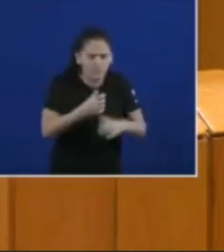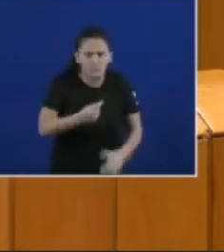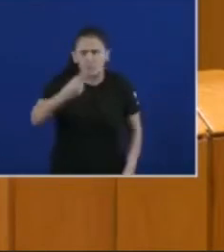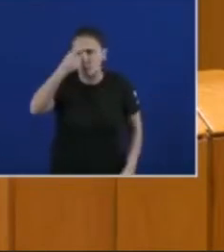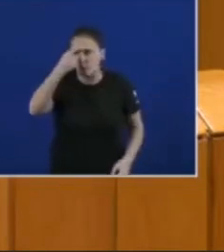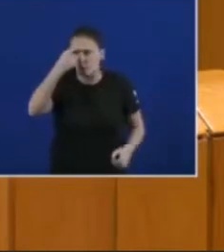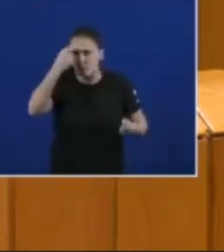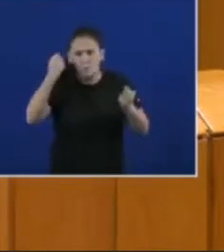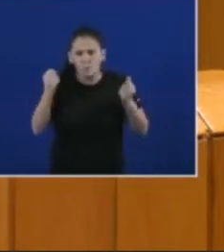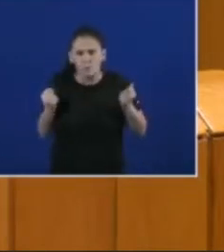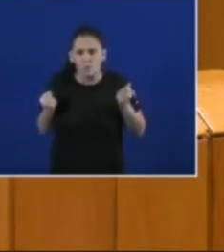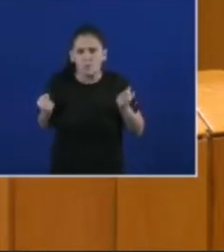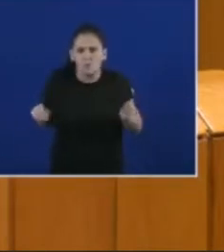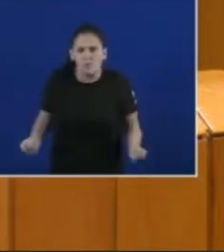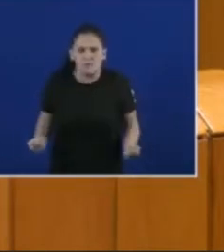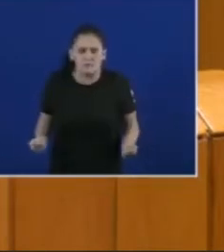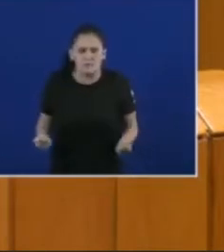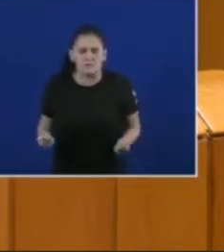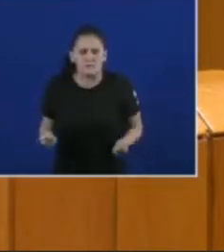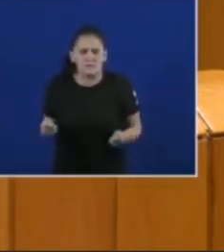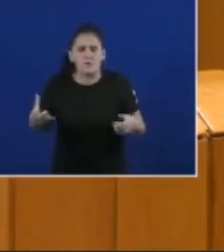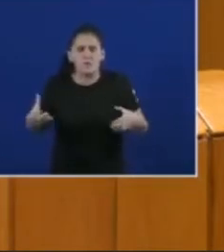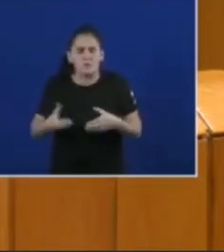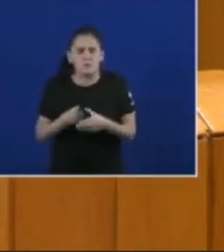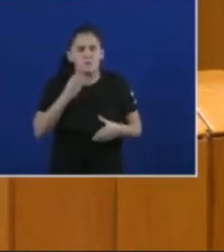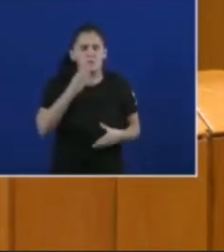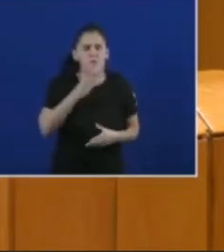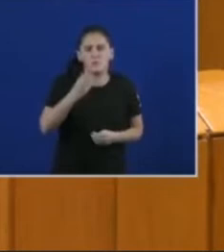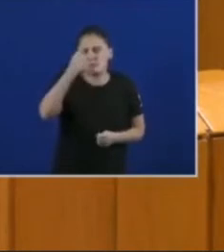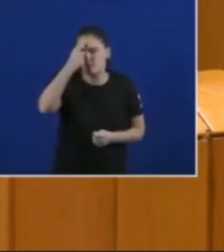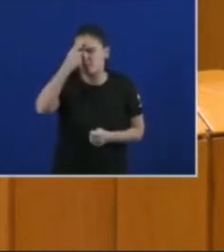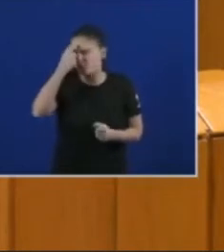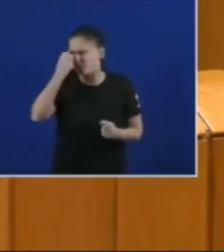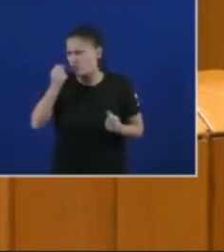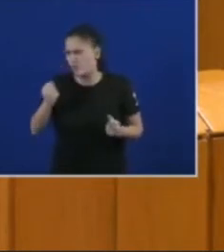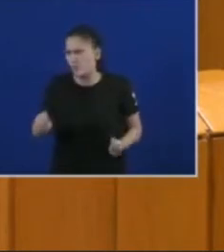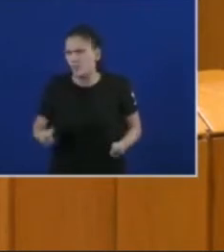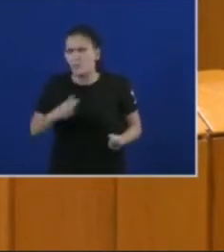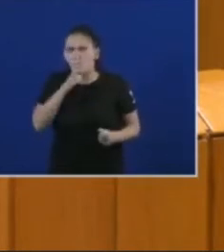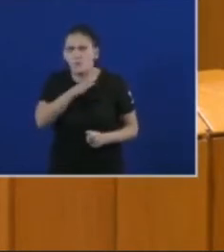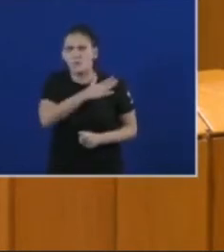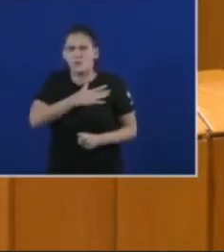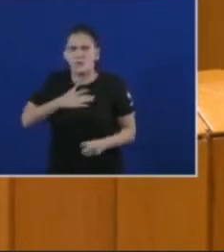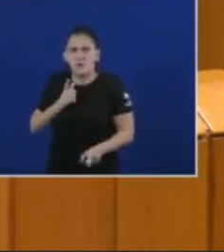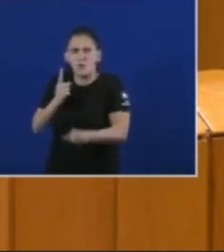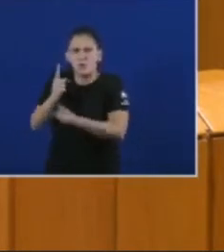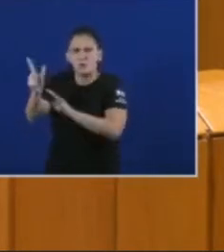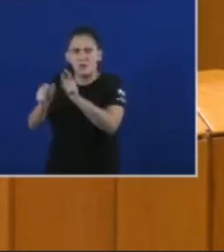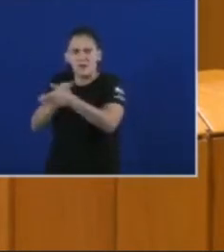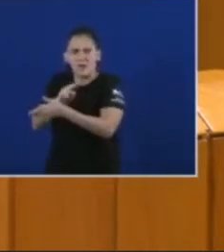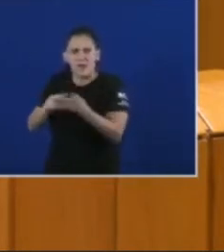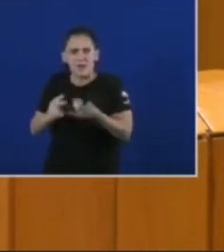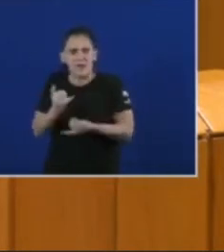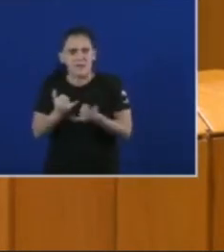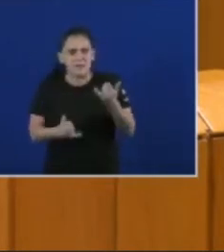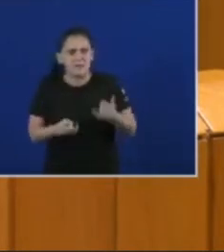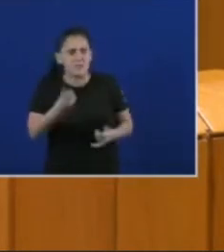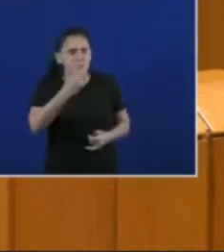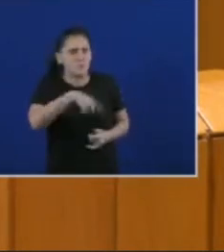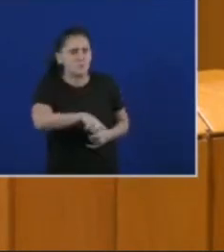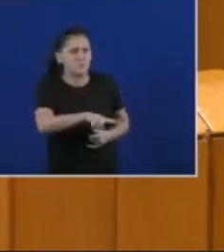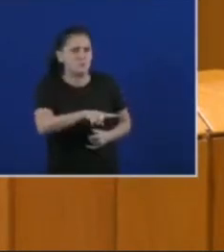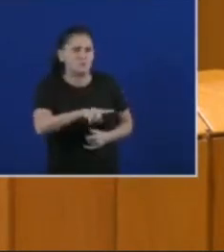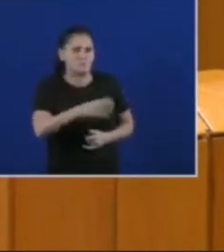tan obsesionados, señorías, do Partido Popular, tanto por caricaturizar o BNG, que acaban pois resultando